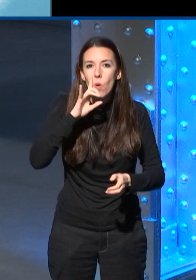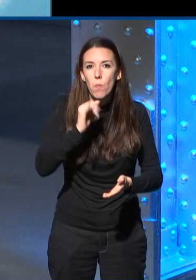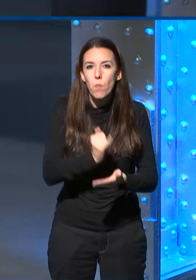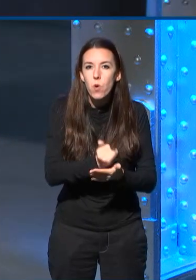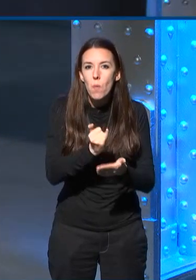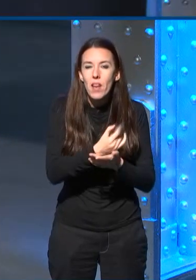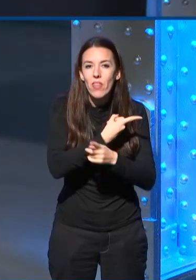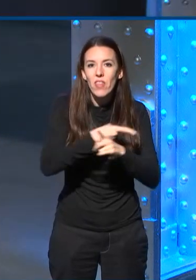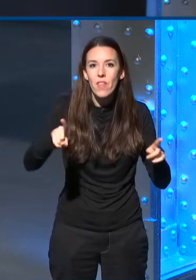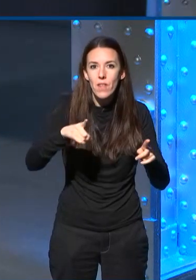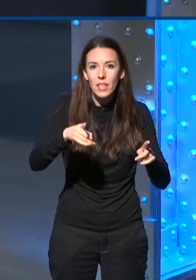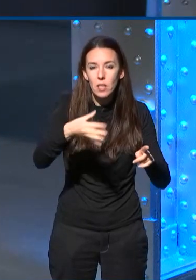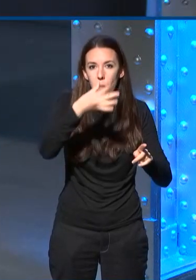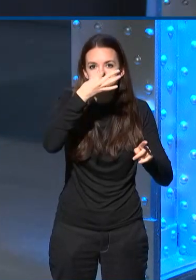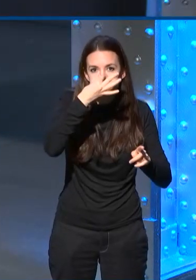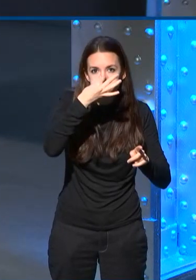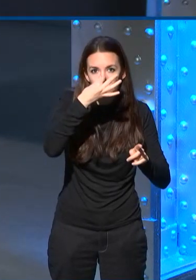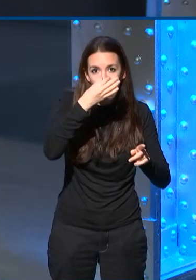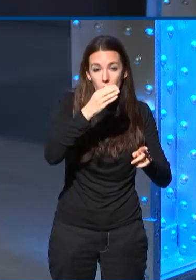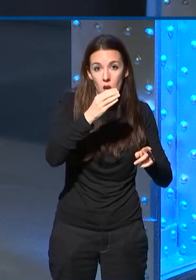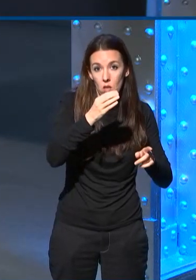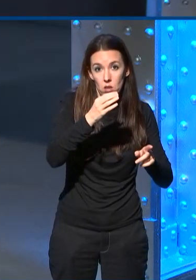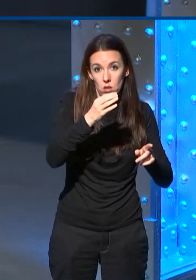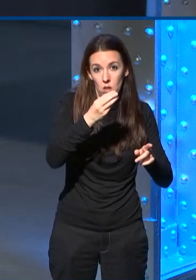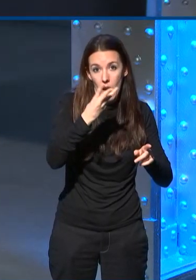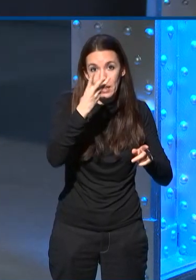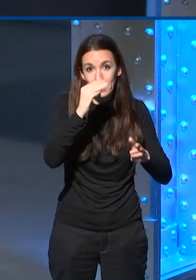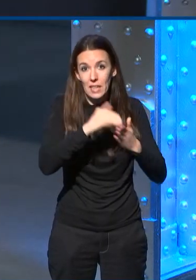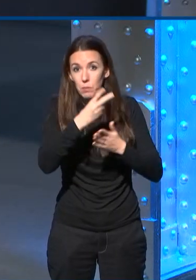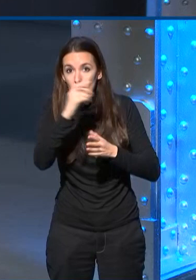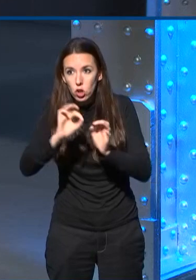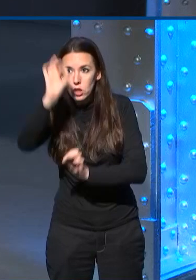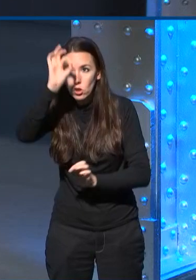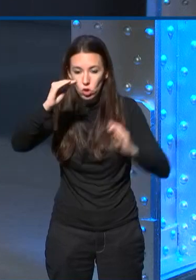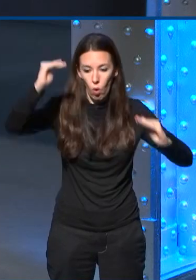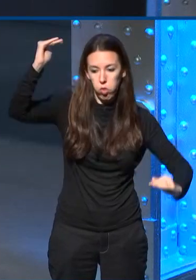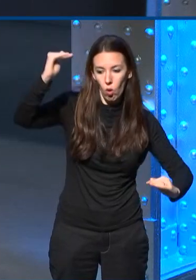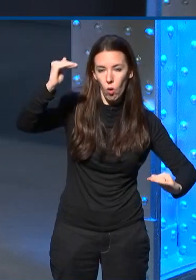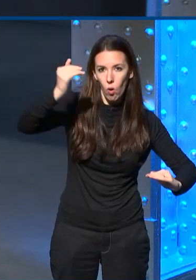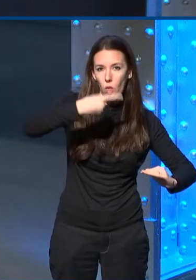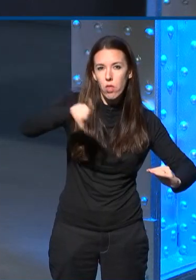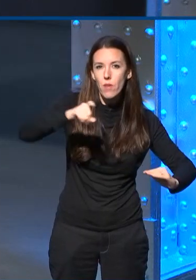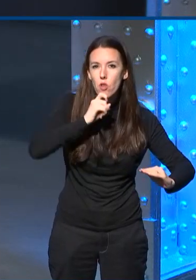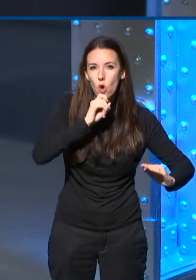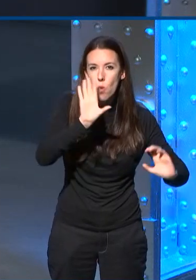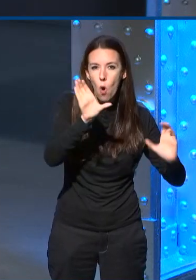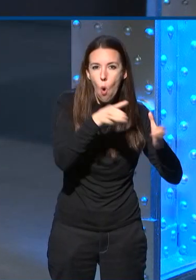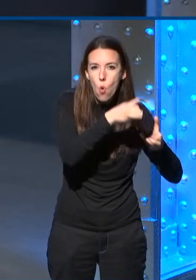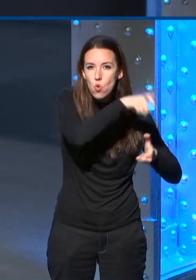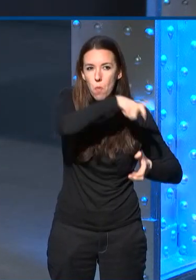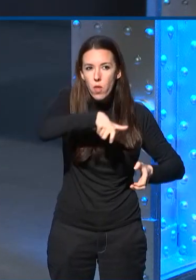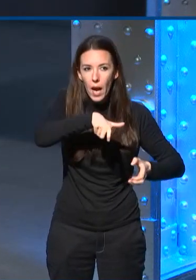la diferencia de presión de 0 a 3.200, qué influencia tiene en esos grupos allí encerrados en